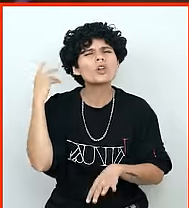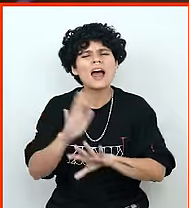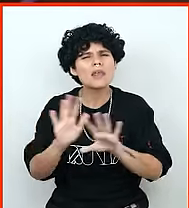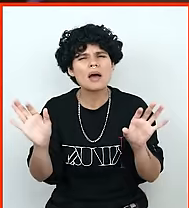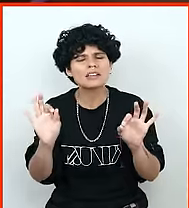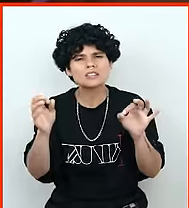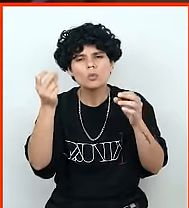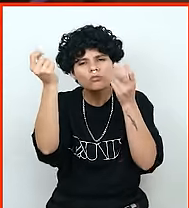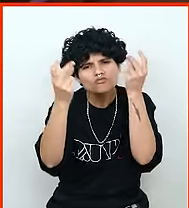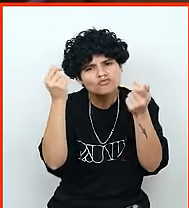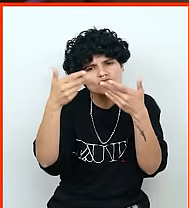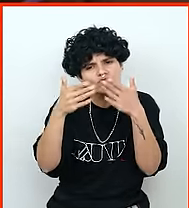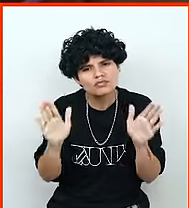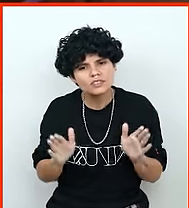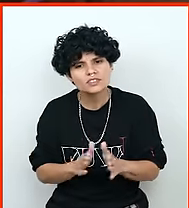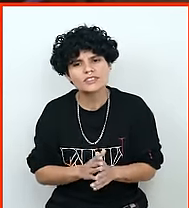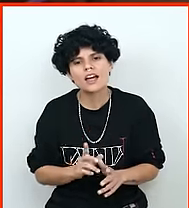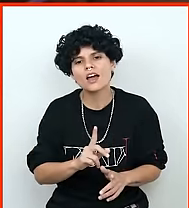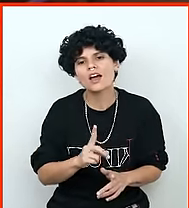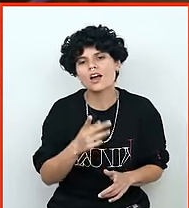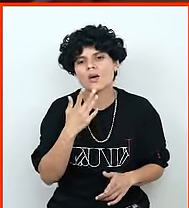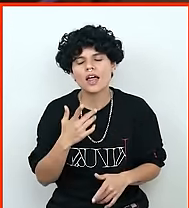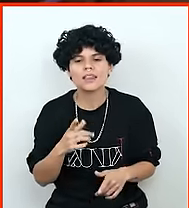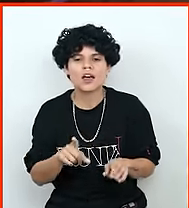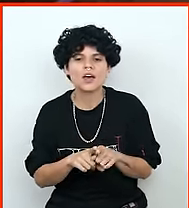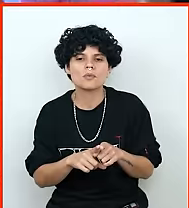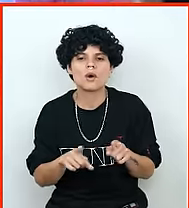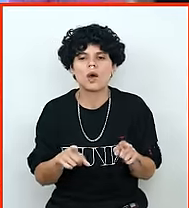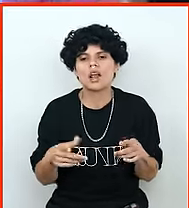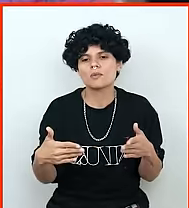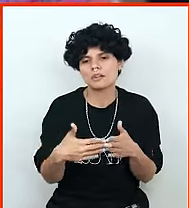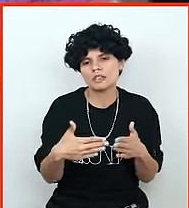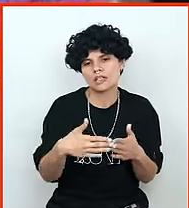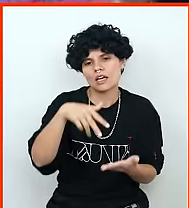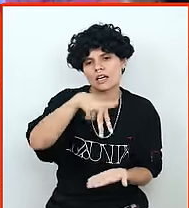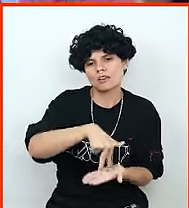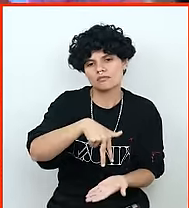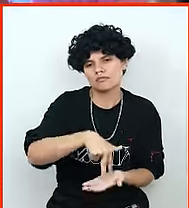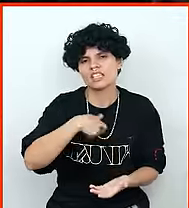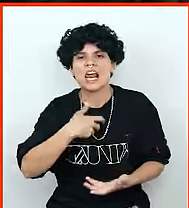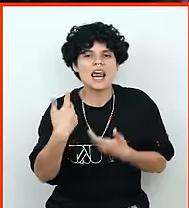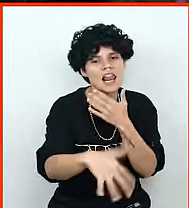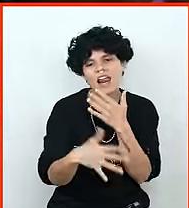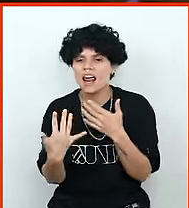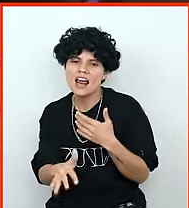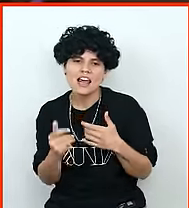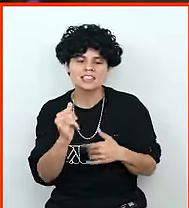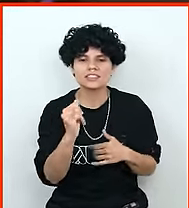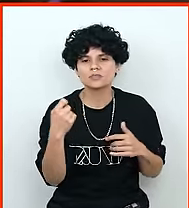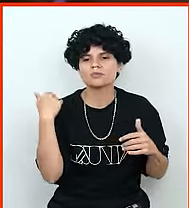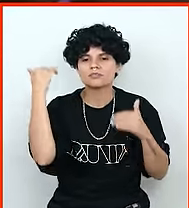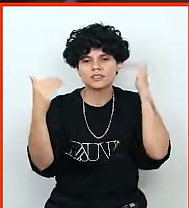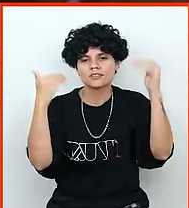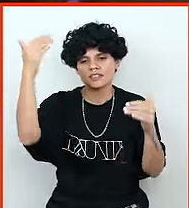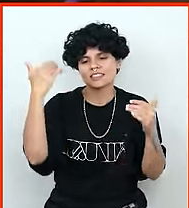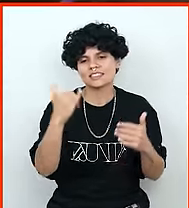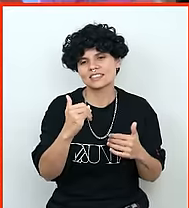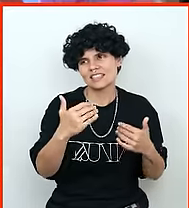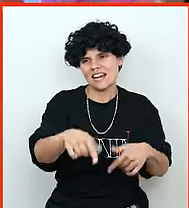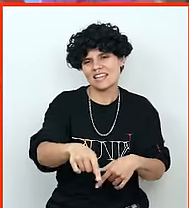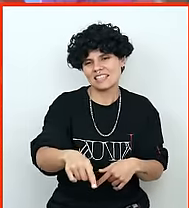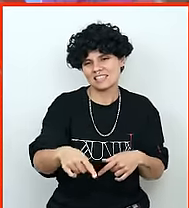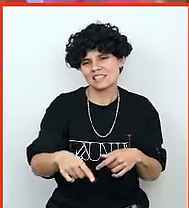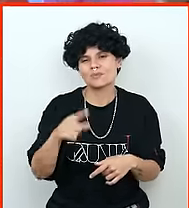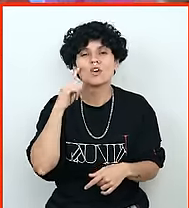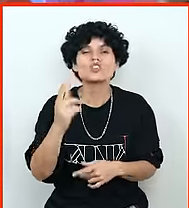freestyle? Así como on the real, así como cuando estoy vacilando en la yega en una esquina. Sí. No, hace rato así como con guanes mayores, pues guan.